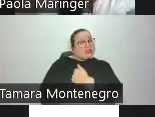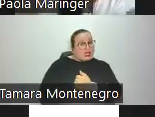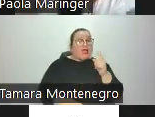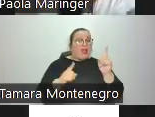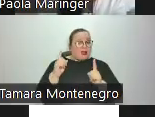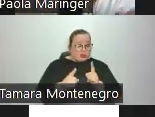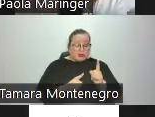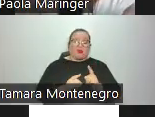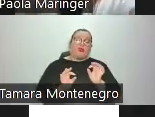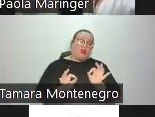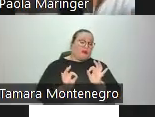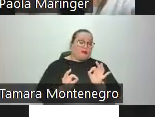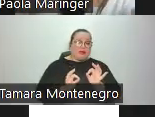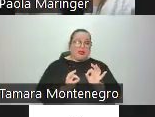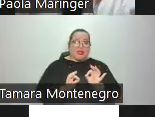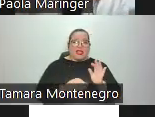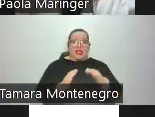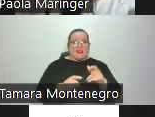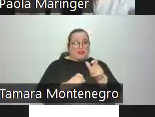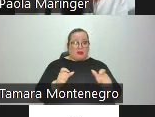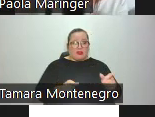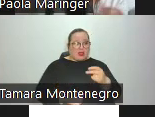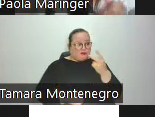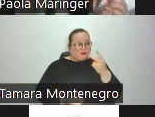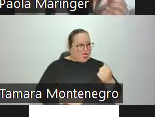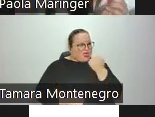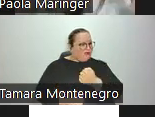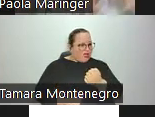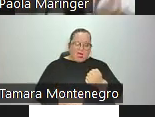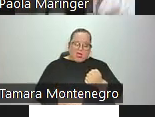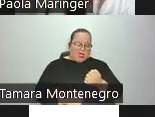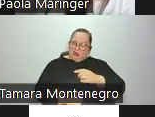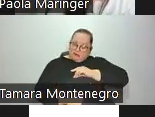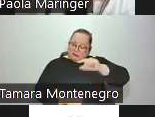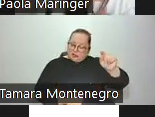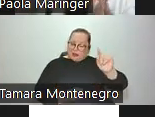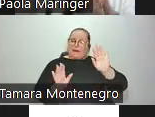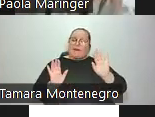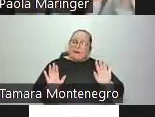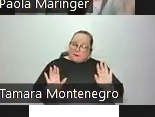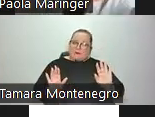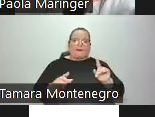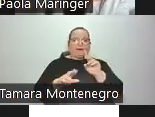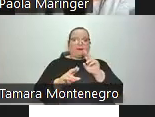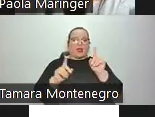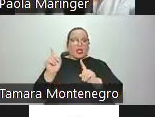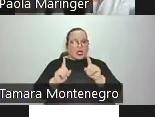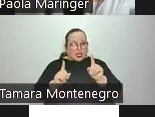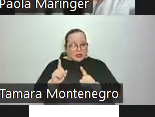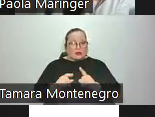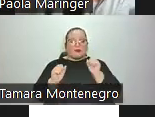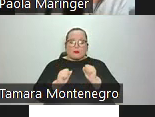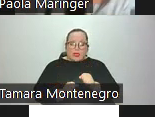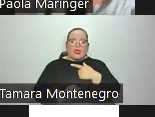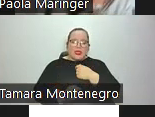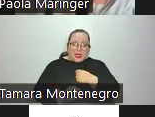lados no se toleran errores, pero sobre todo, o sea, partiendo, tienen una disposición a